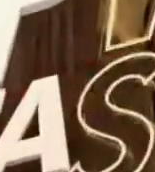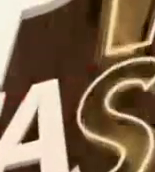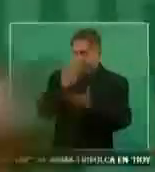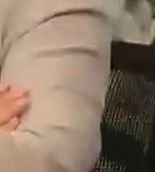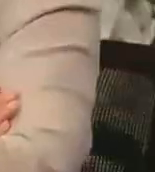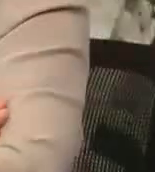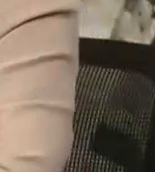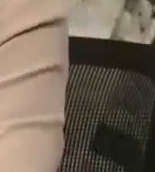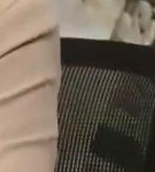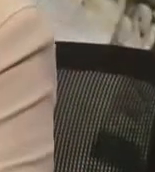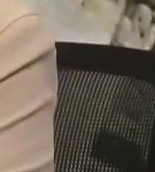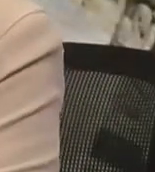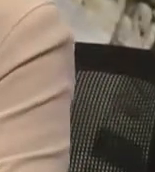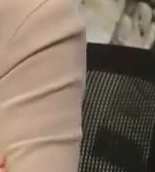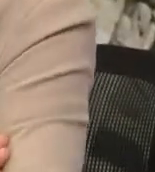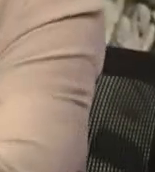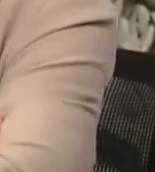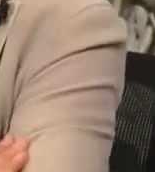datos personales.